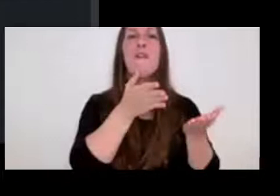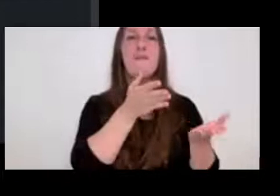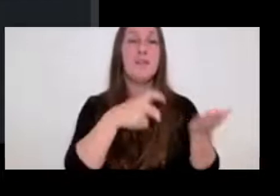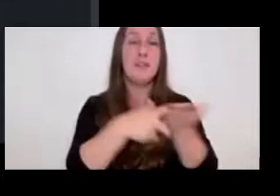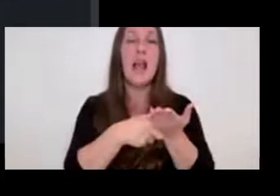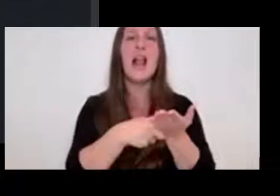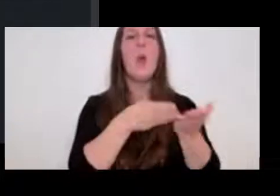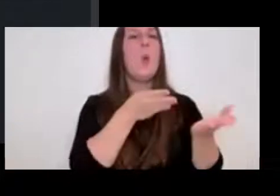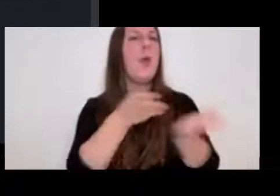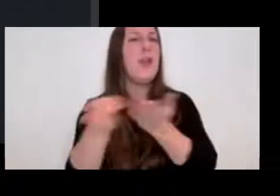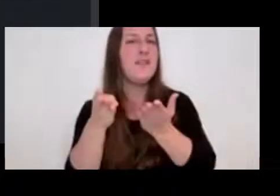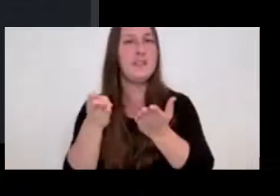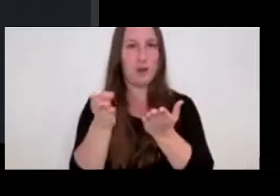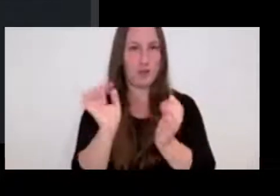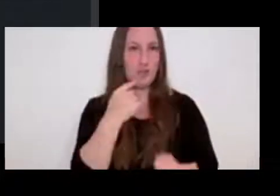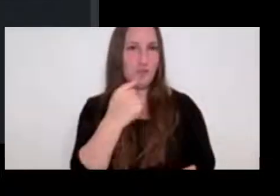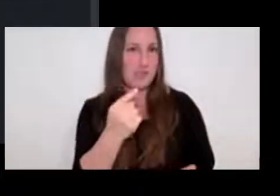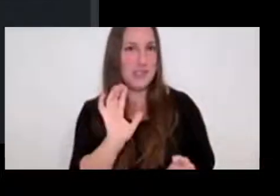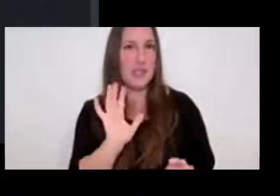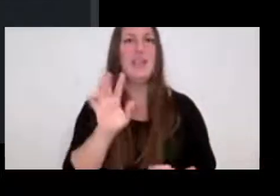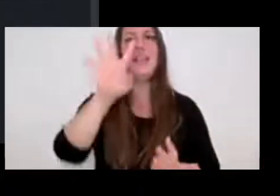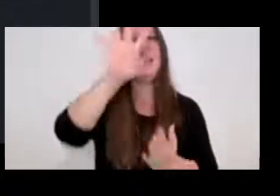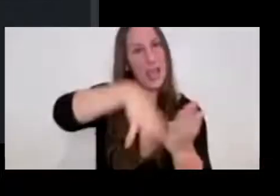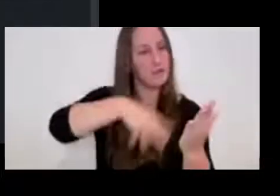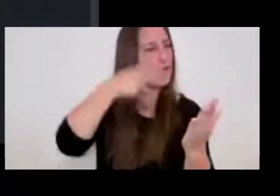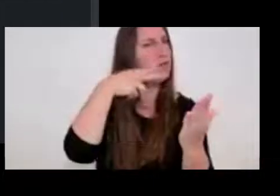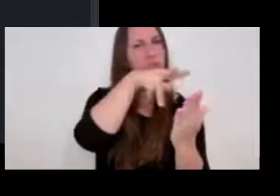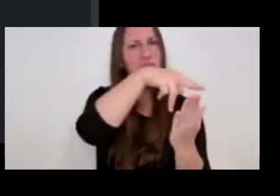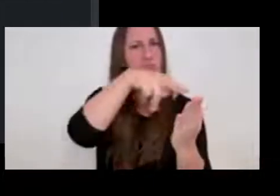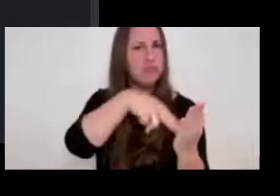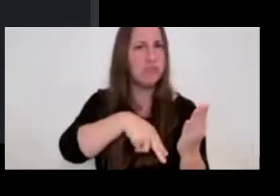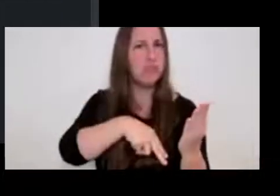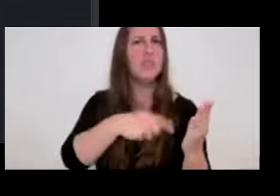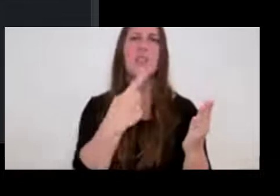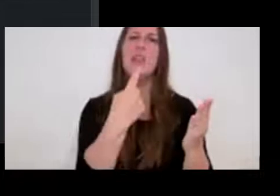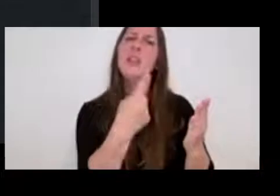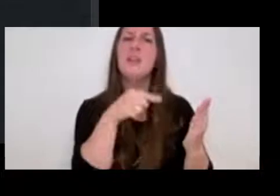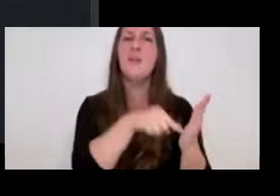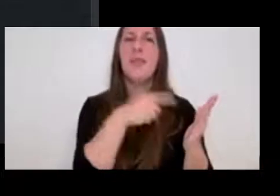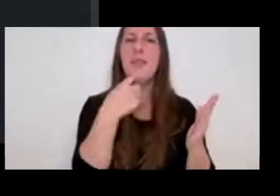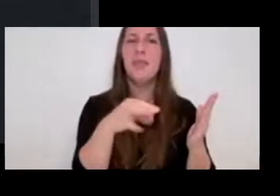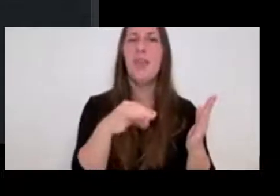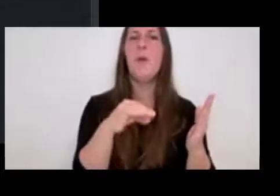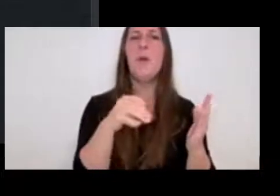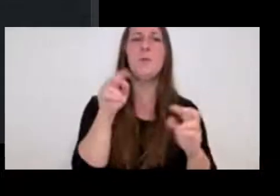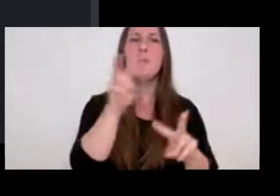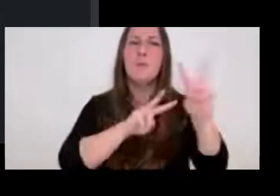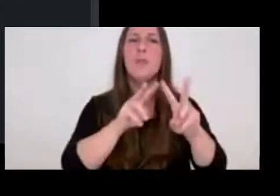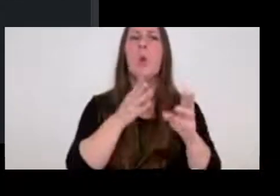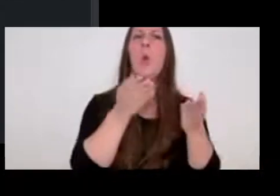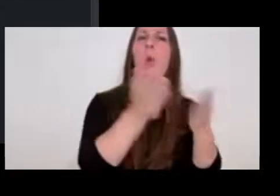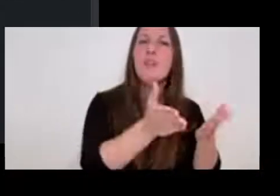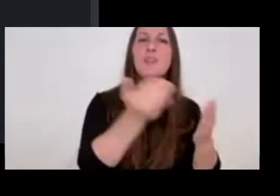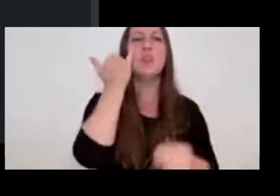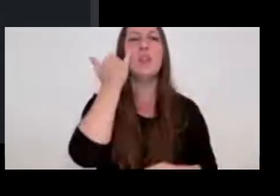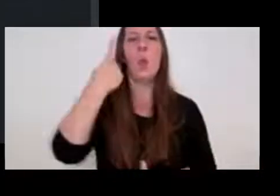¿no? Si ustedes van al texto de la resolución, ahí se tienen que informar beneficios y ventajas.